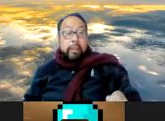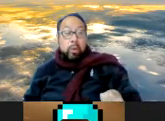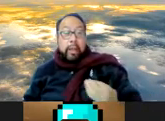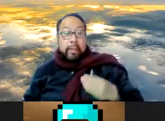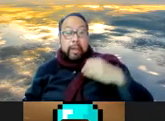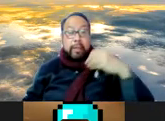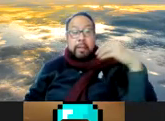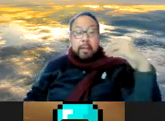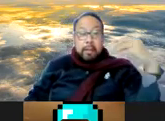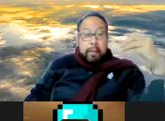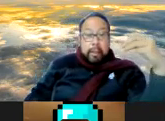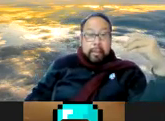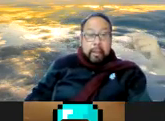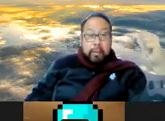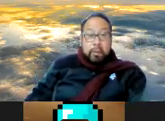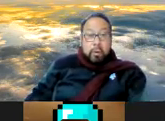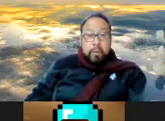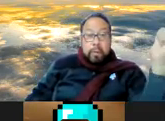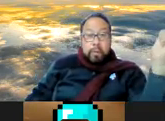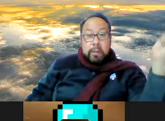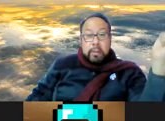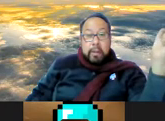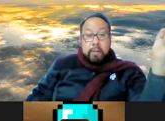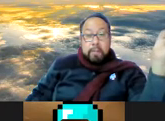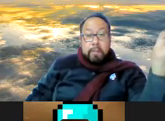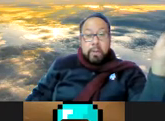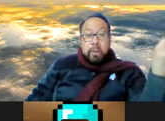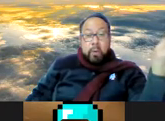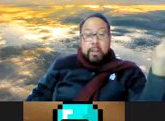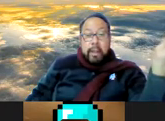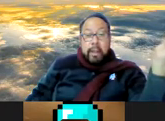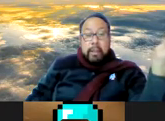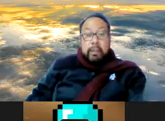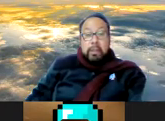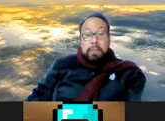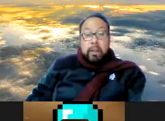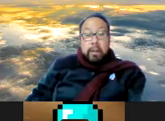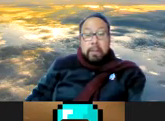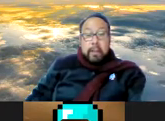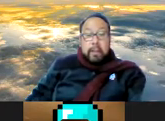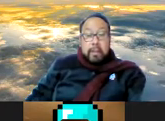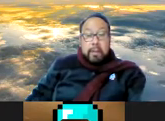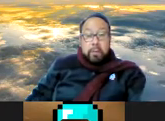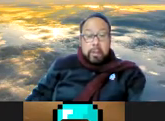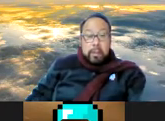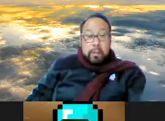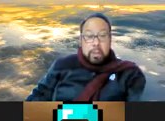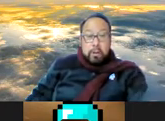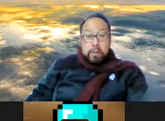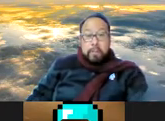las particularidades. En el artículo debemos tener muy en cuenta el tipo de revista que